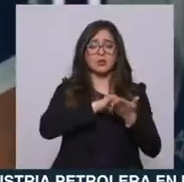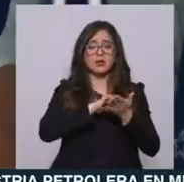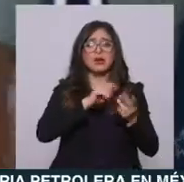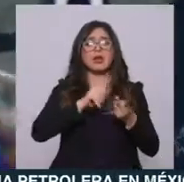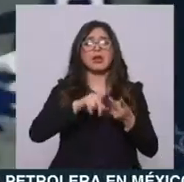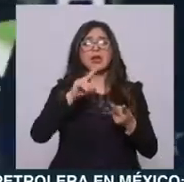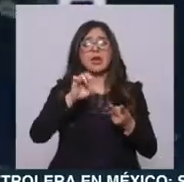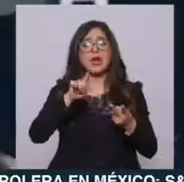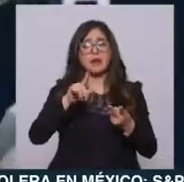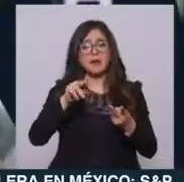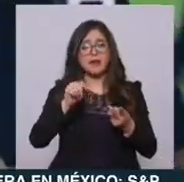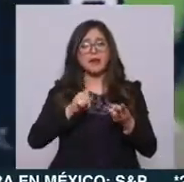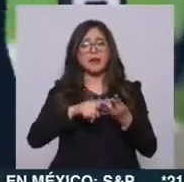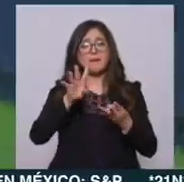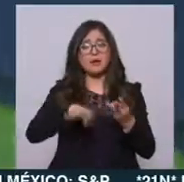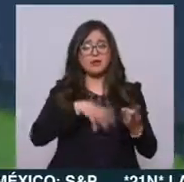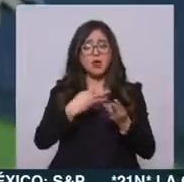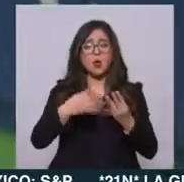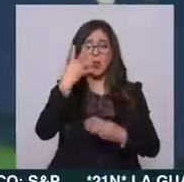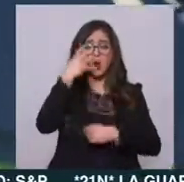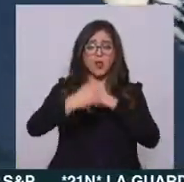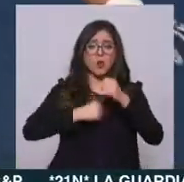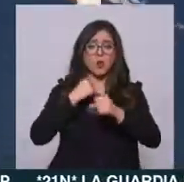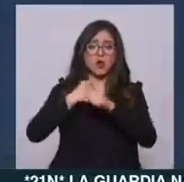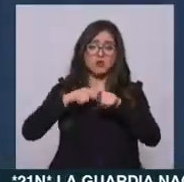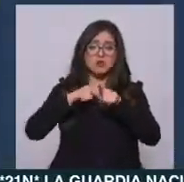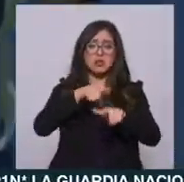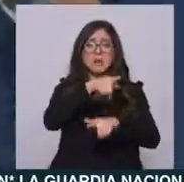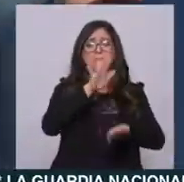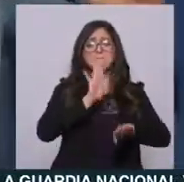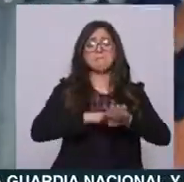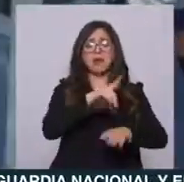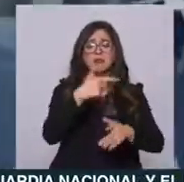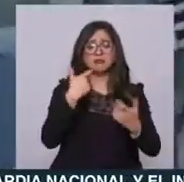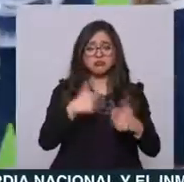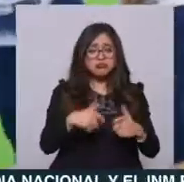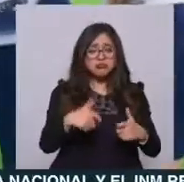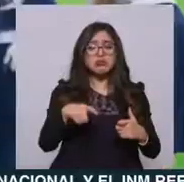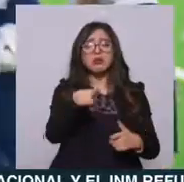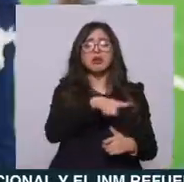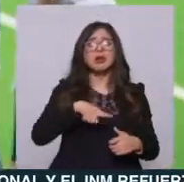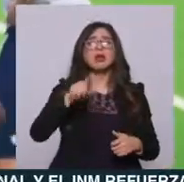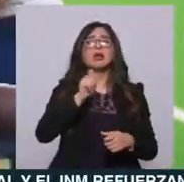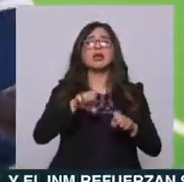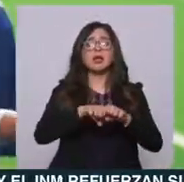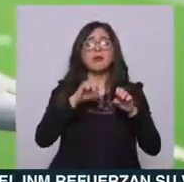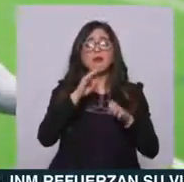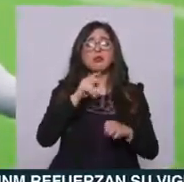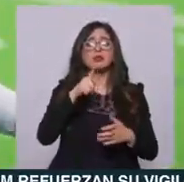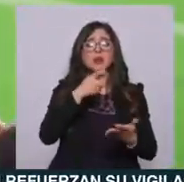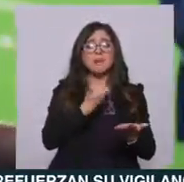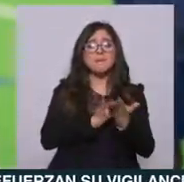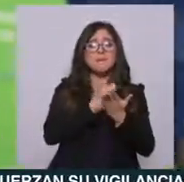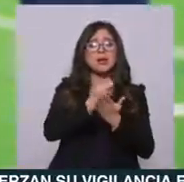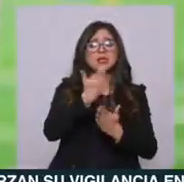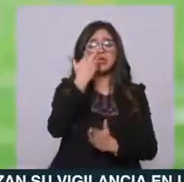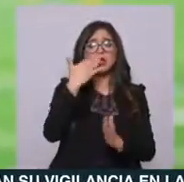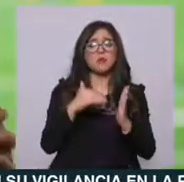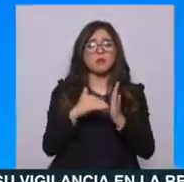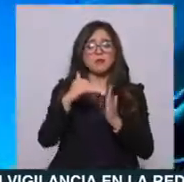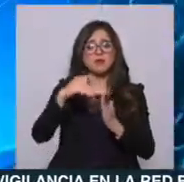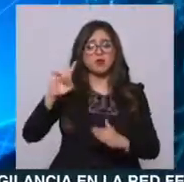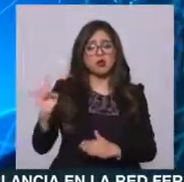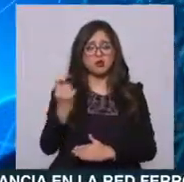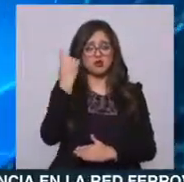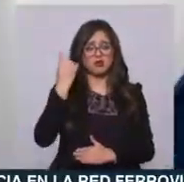y Barcelona por 4º año consecutivo. De acuerdo con la revista Forbes, los Vaqueros lograron un valor total por $5,000 millones.